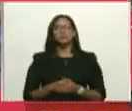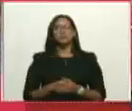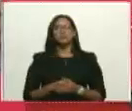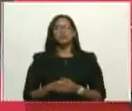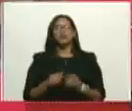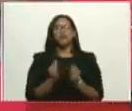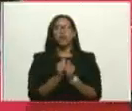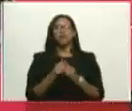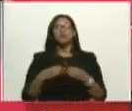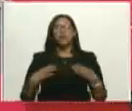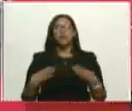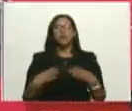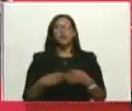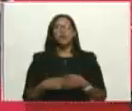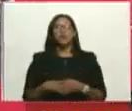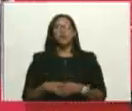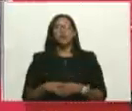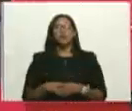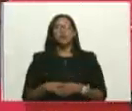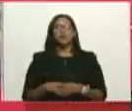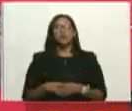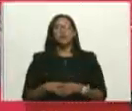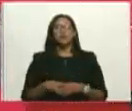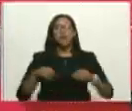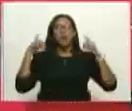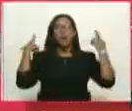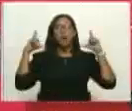En Anzuategui,